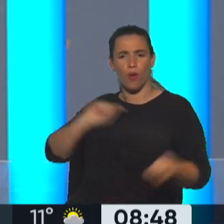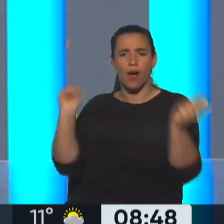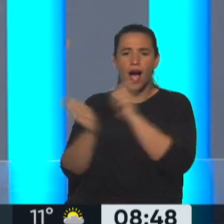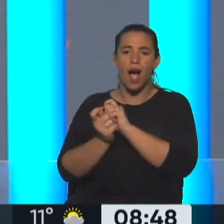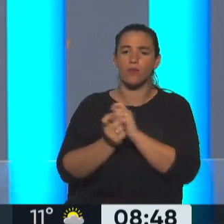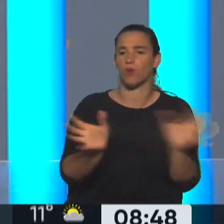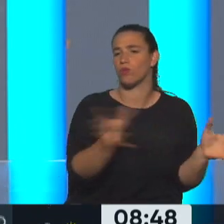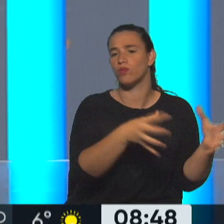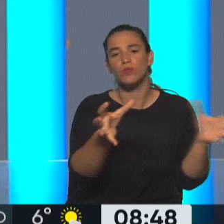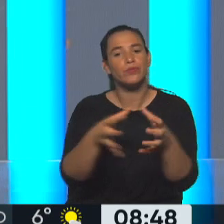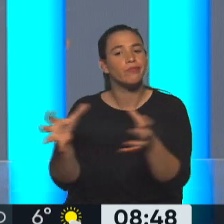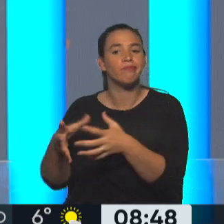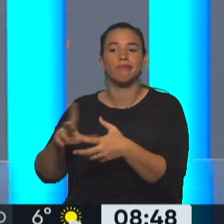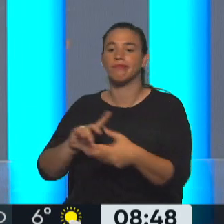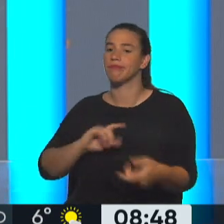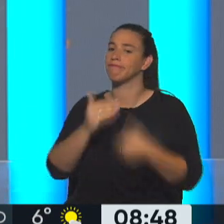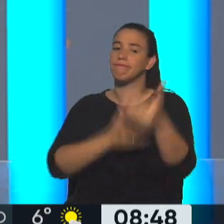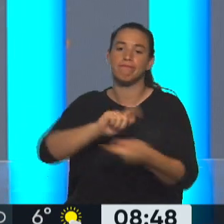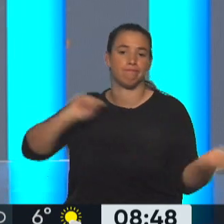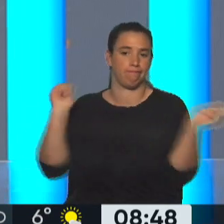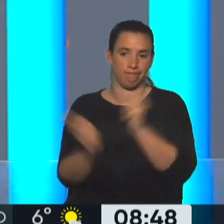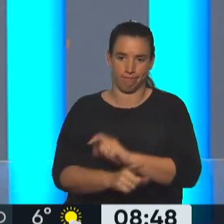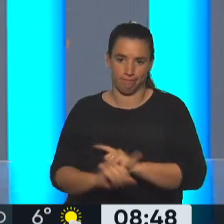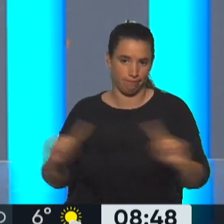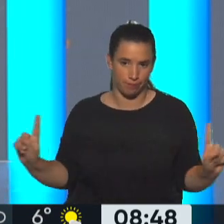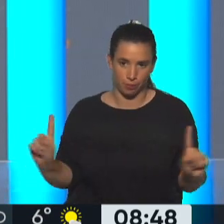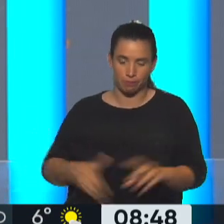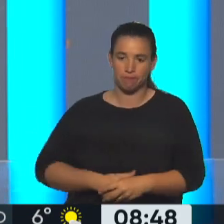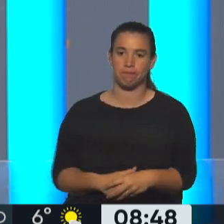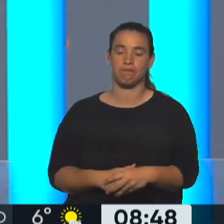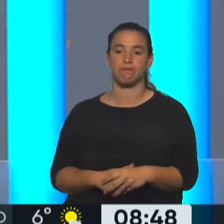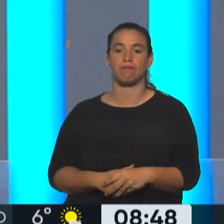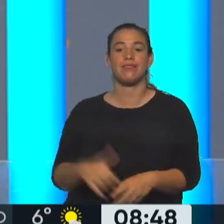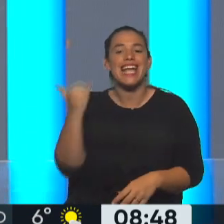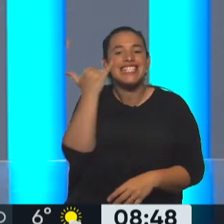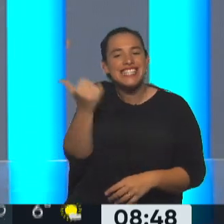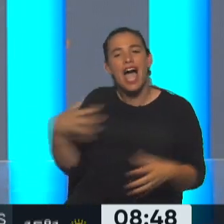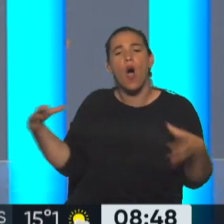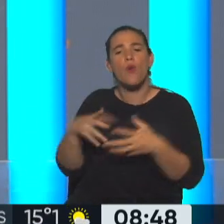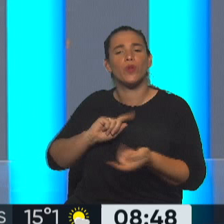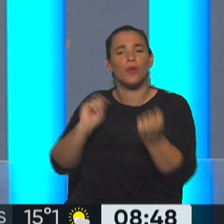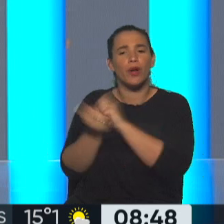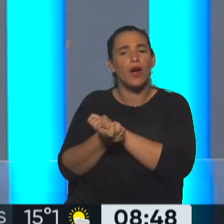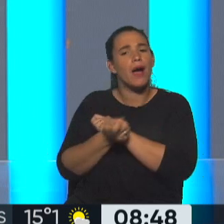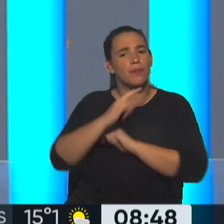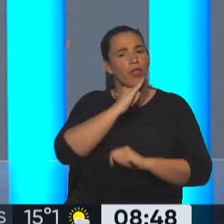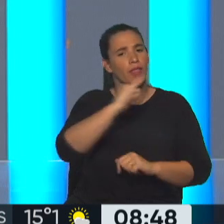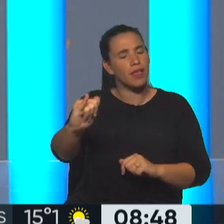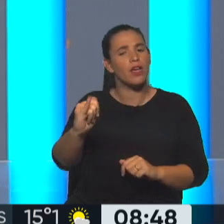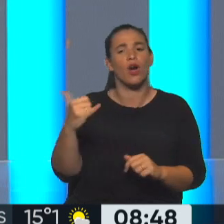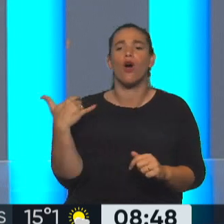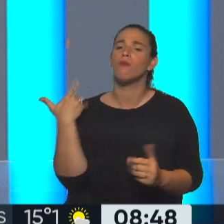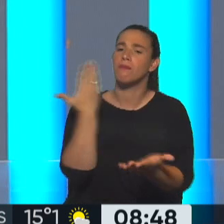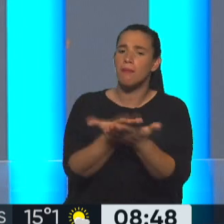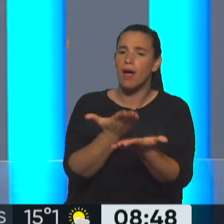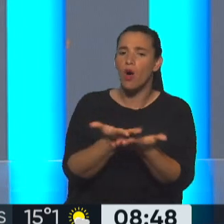no modificar o no avanzar en una reforma judicial. Ya anticipó también Juntos por el Cambio una postura respecto al pedido de juicio político a